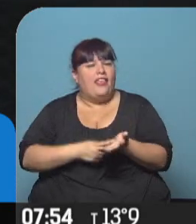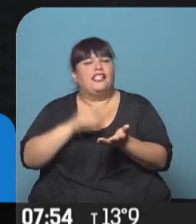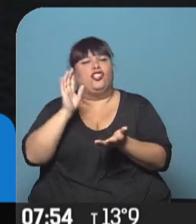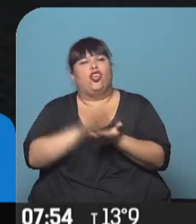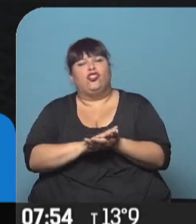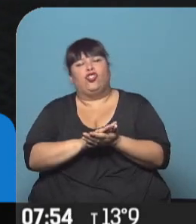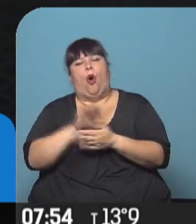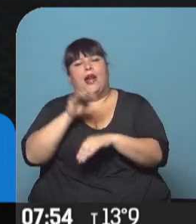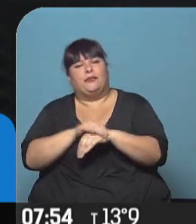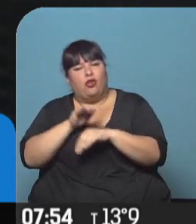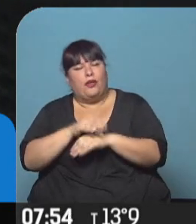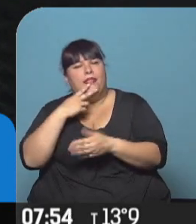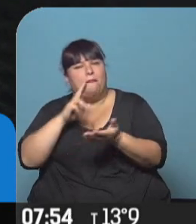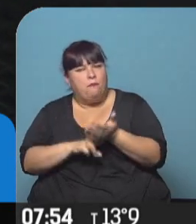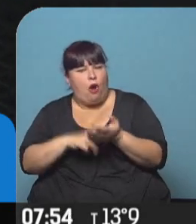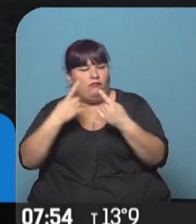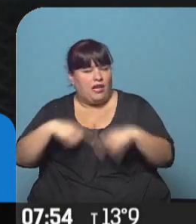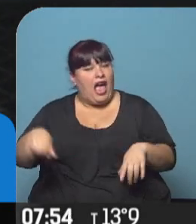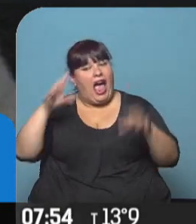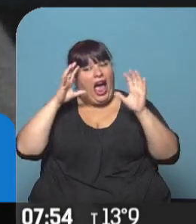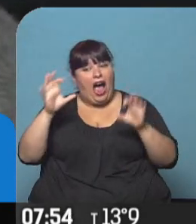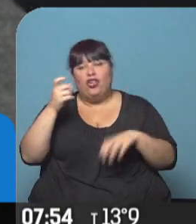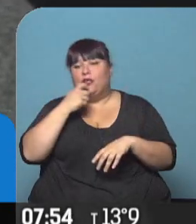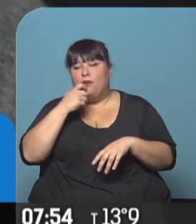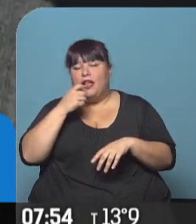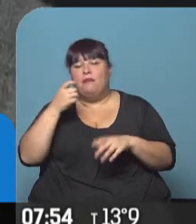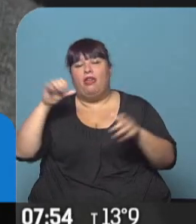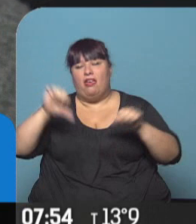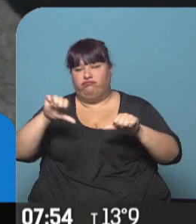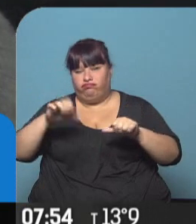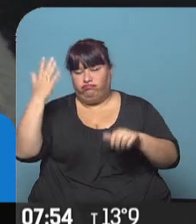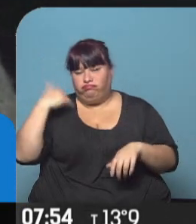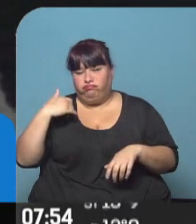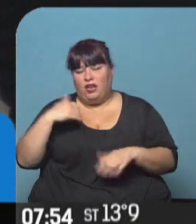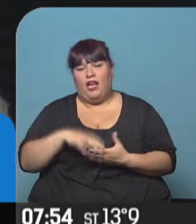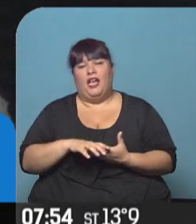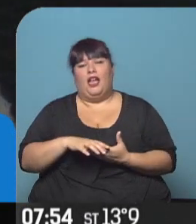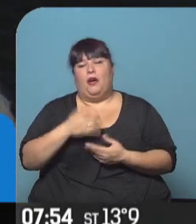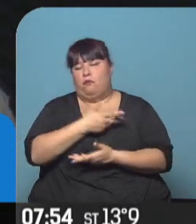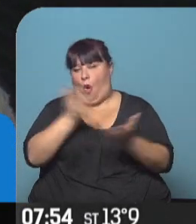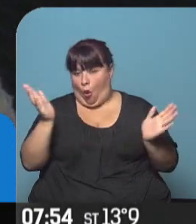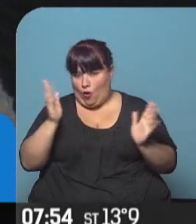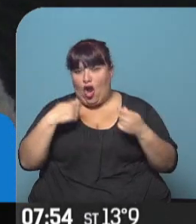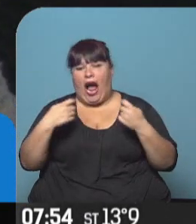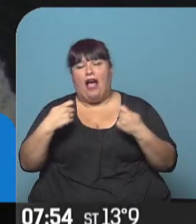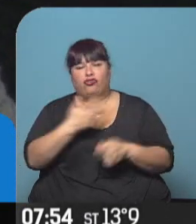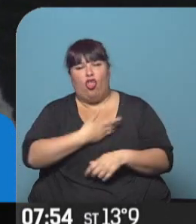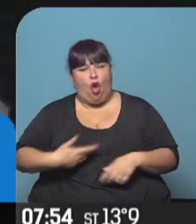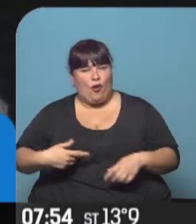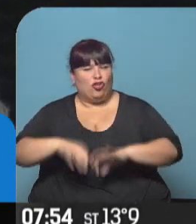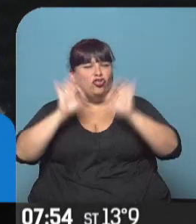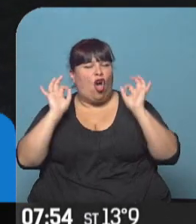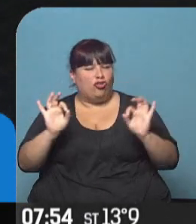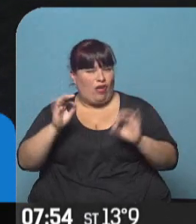ver con responsabilidad fiscal recuerden que por ejemplo del déficit de déficit público no del gasto público total